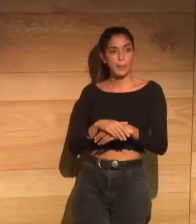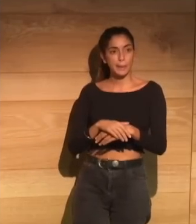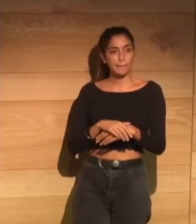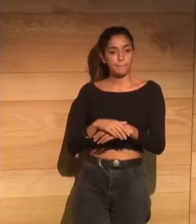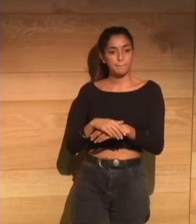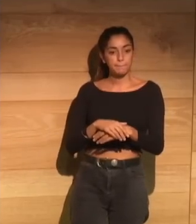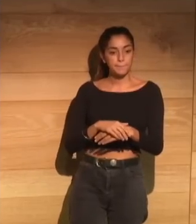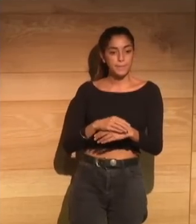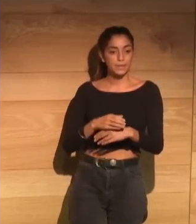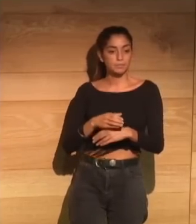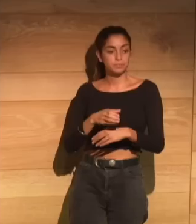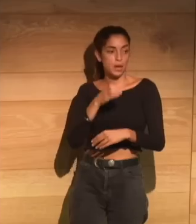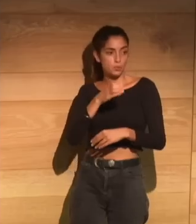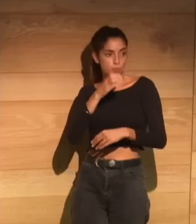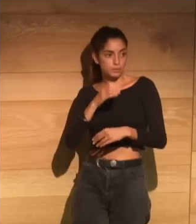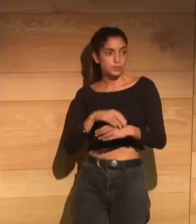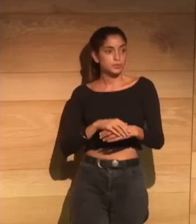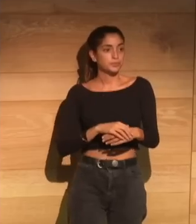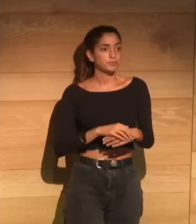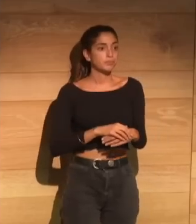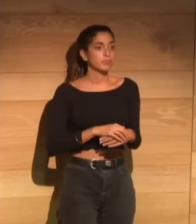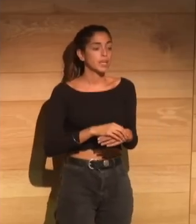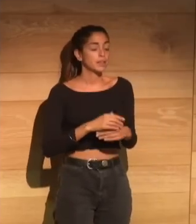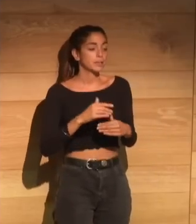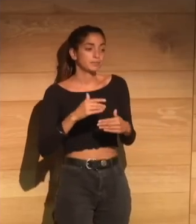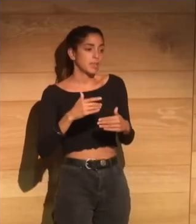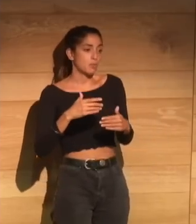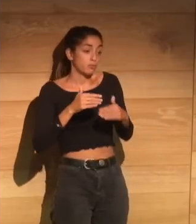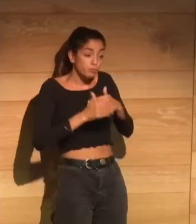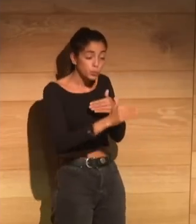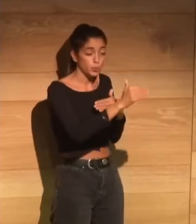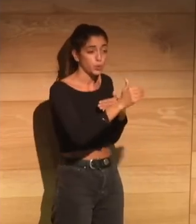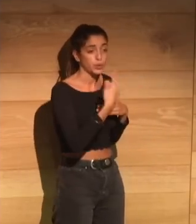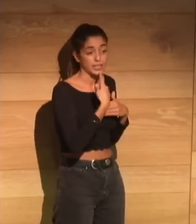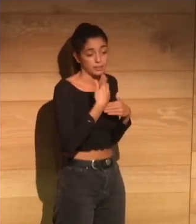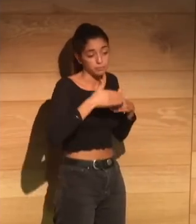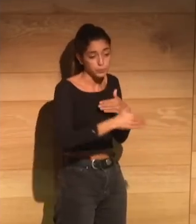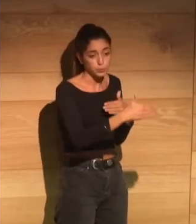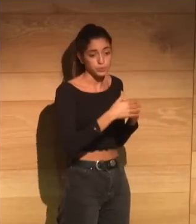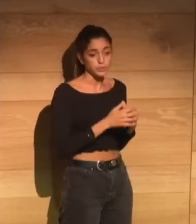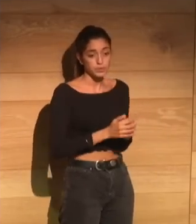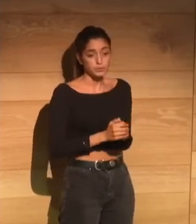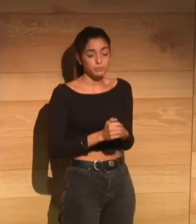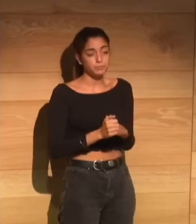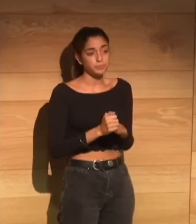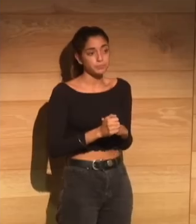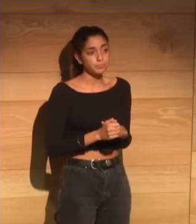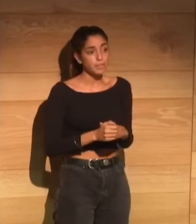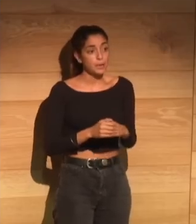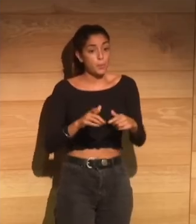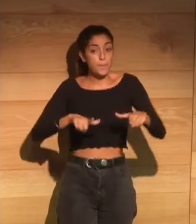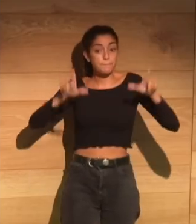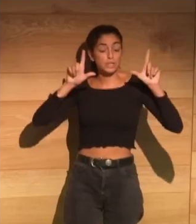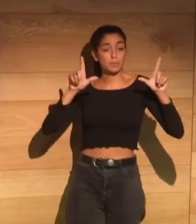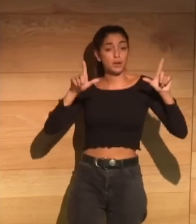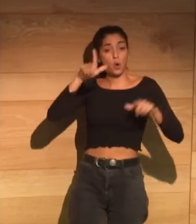y en los vasos... Con sus didascalias. Tú miras la columna trajana y te pone más adelante. Claro. Mientras, en otro lugar... Hay un personaje romano que tiene, en vez de